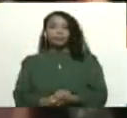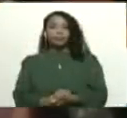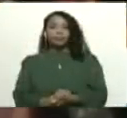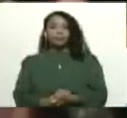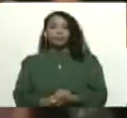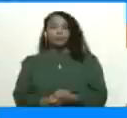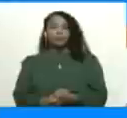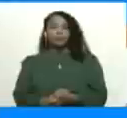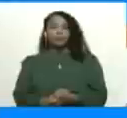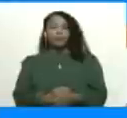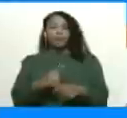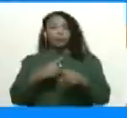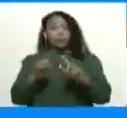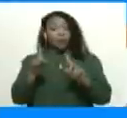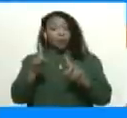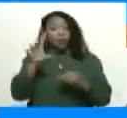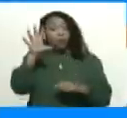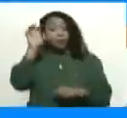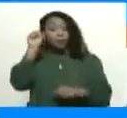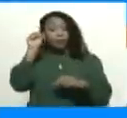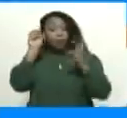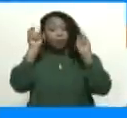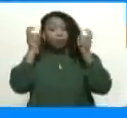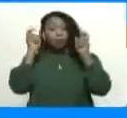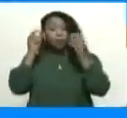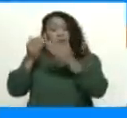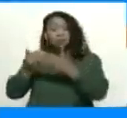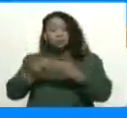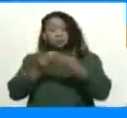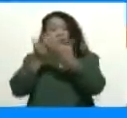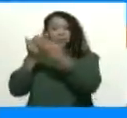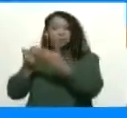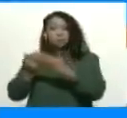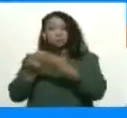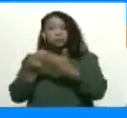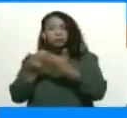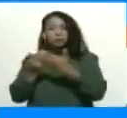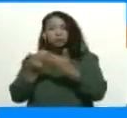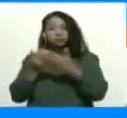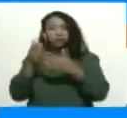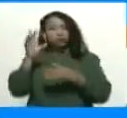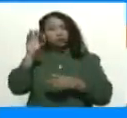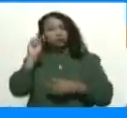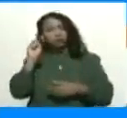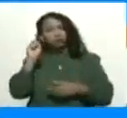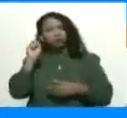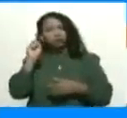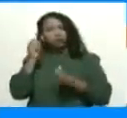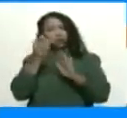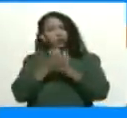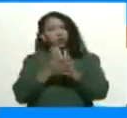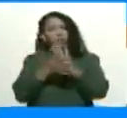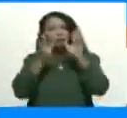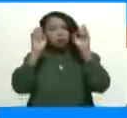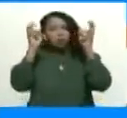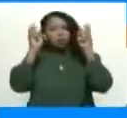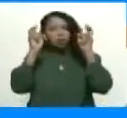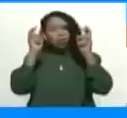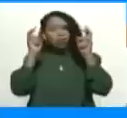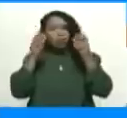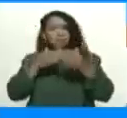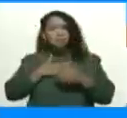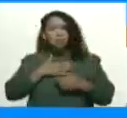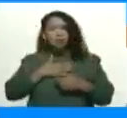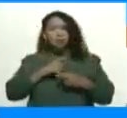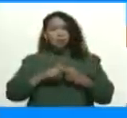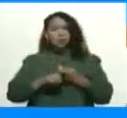Pero entender el caso, estudiar el caso sin entender estudiar el caso de mi esposo